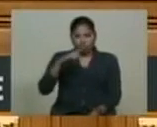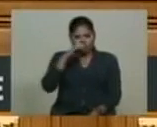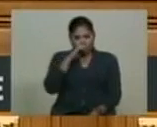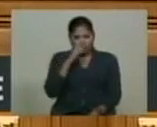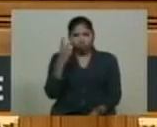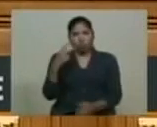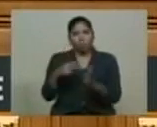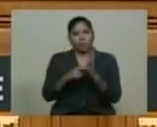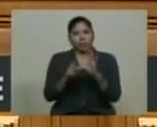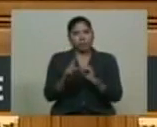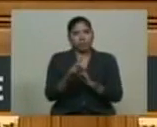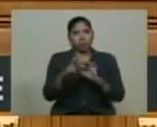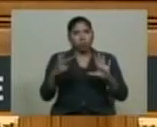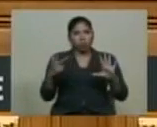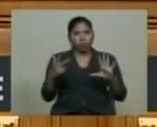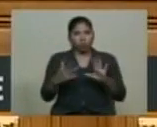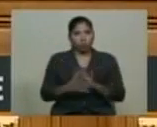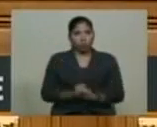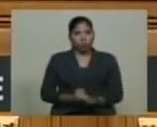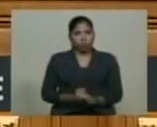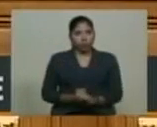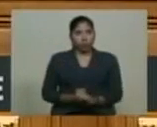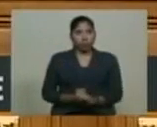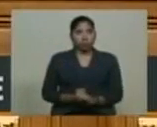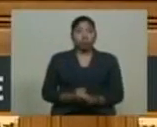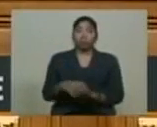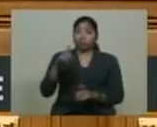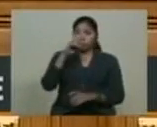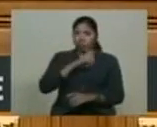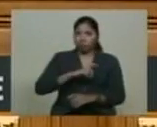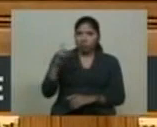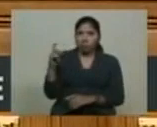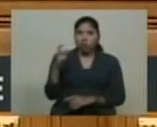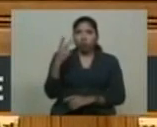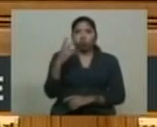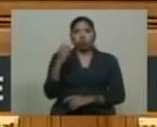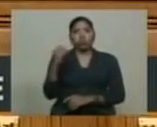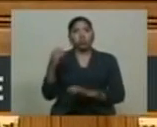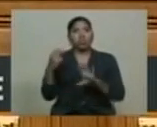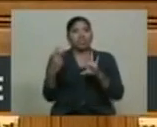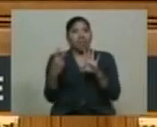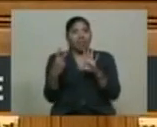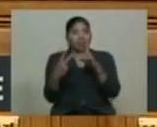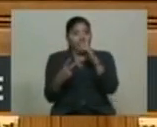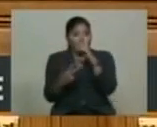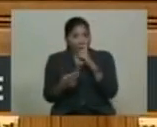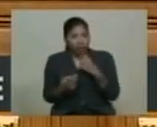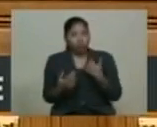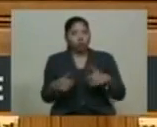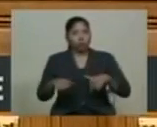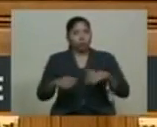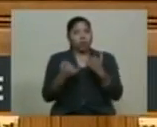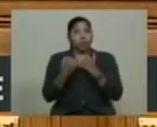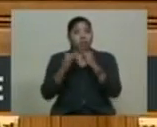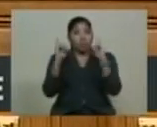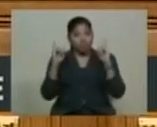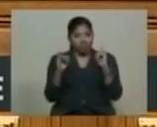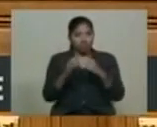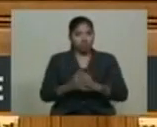2018, en la conmemoración de los 207 años de la declaración de nuestra